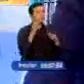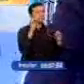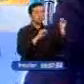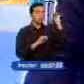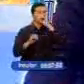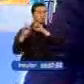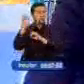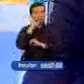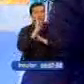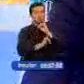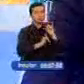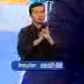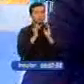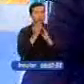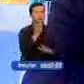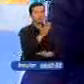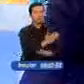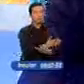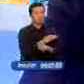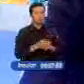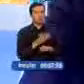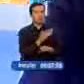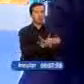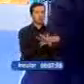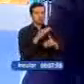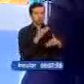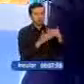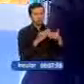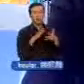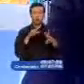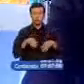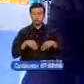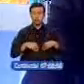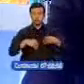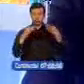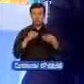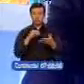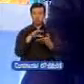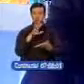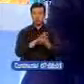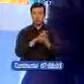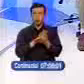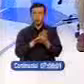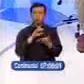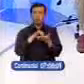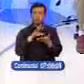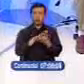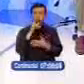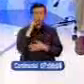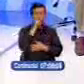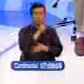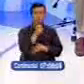los observadores internacionales en el pasado, fueron acogidas para la implementación, el desarrollo, el diseño,